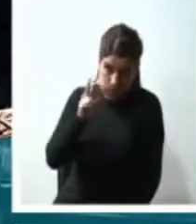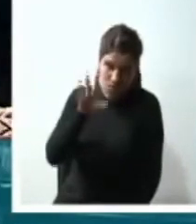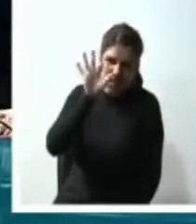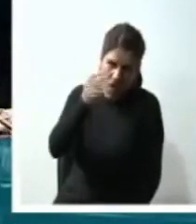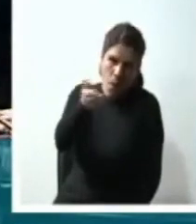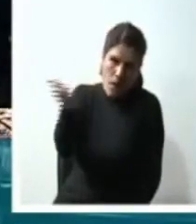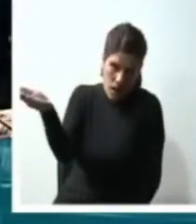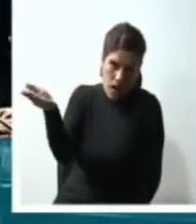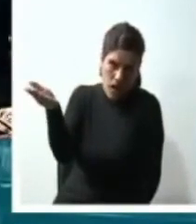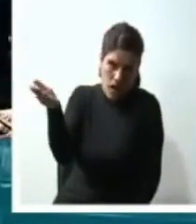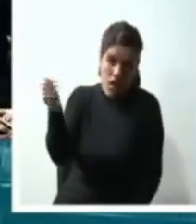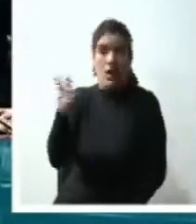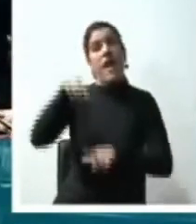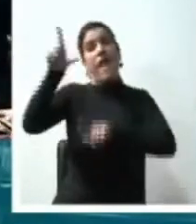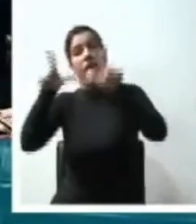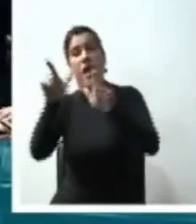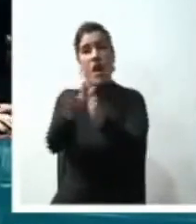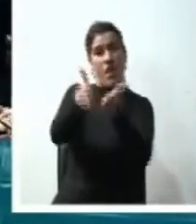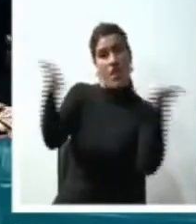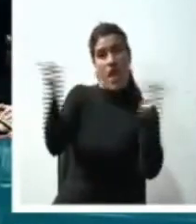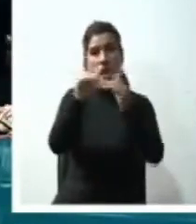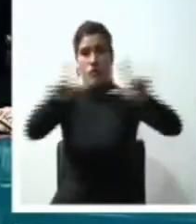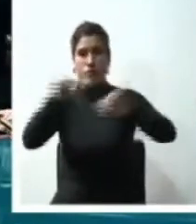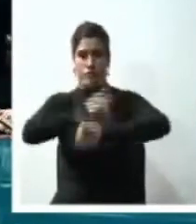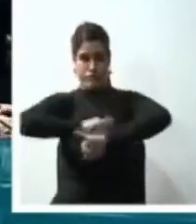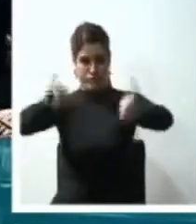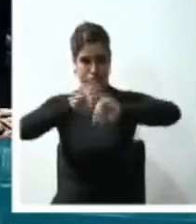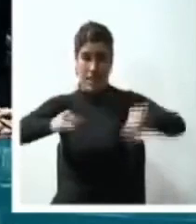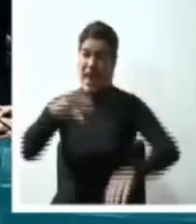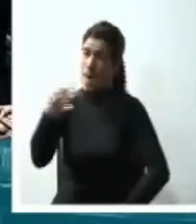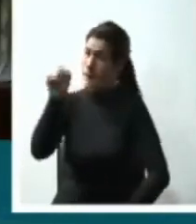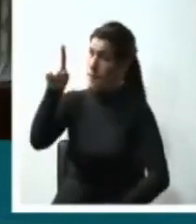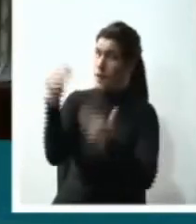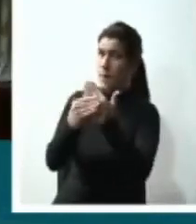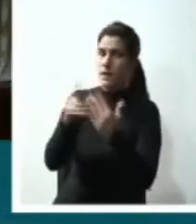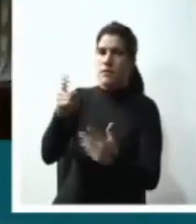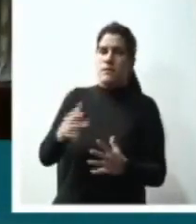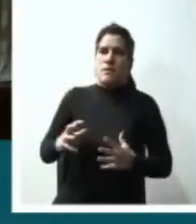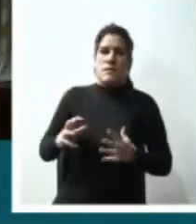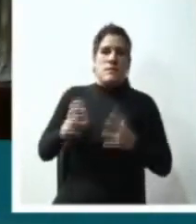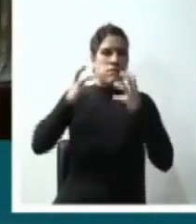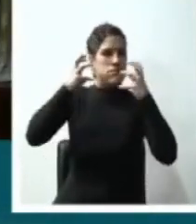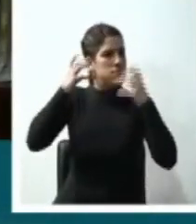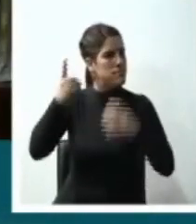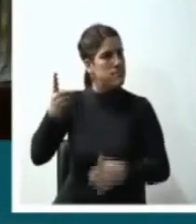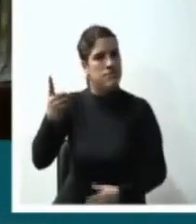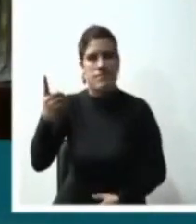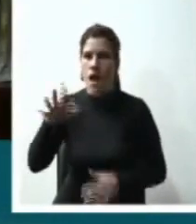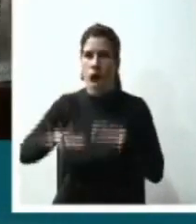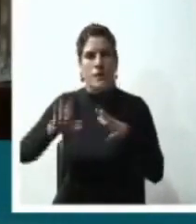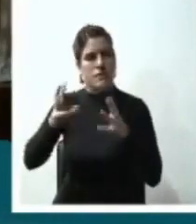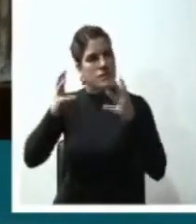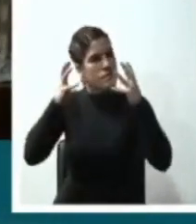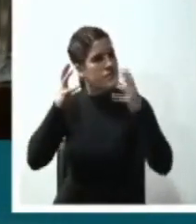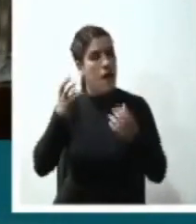bien que dicen los medios de comunicación y fuera de ellos la ministra Acuña, da mucha bronca algunas veces, porque esa es la situación en la que